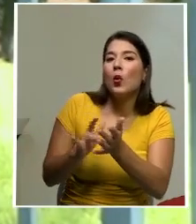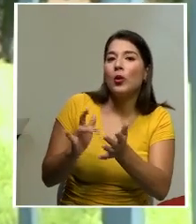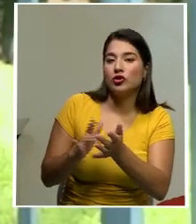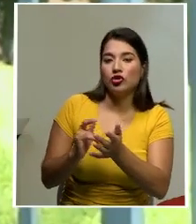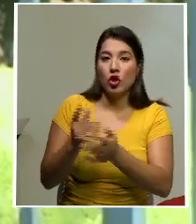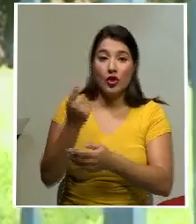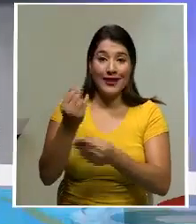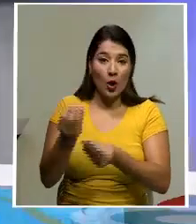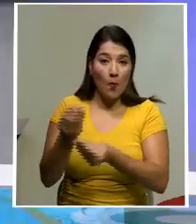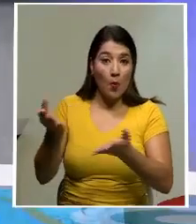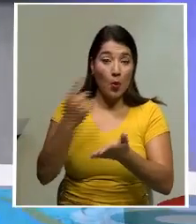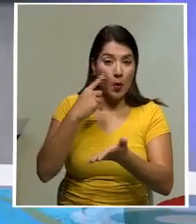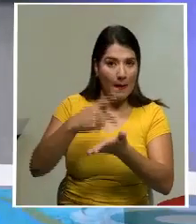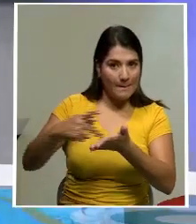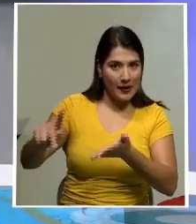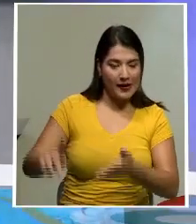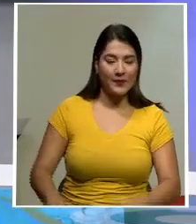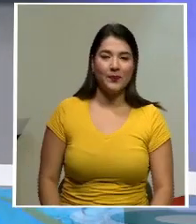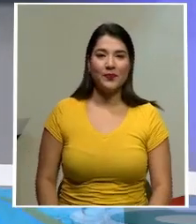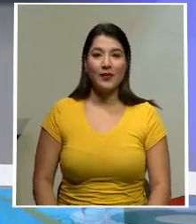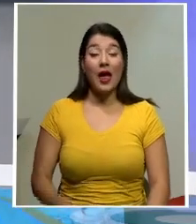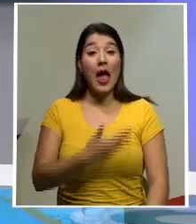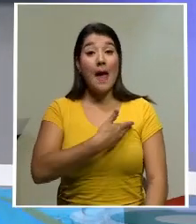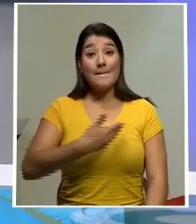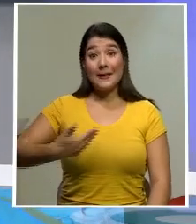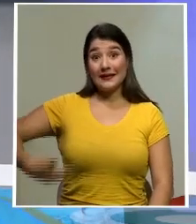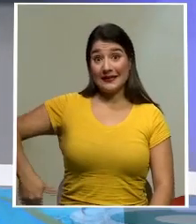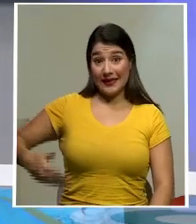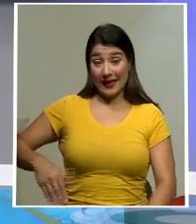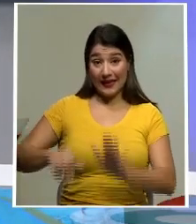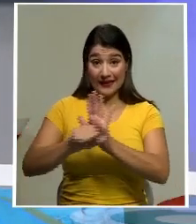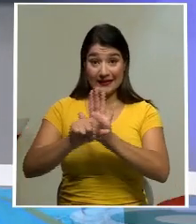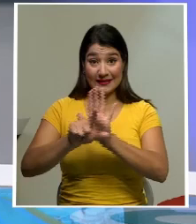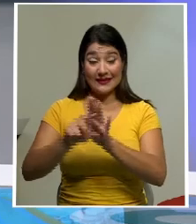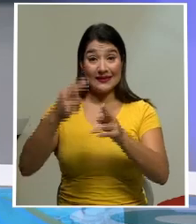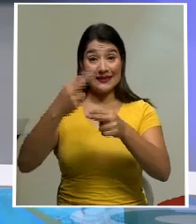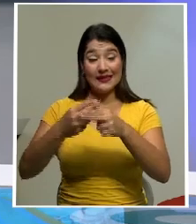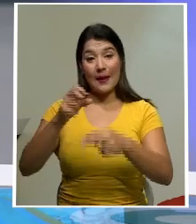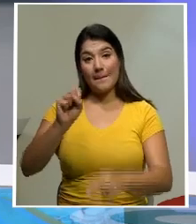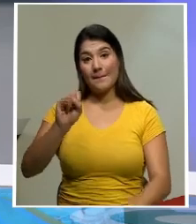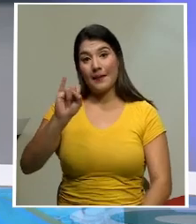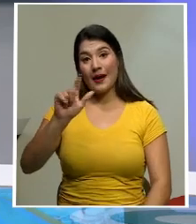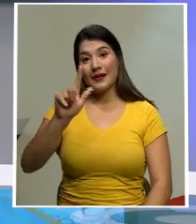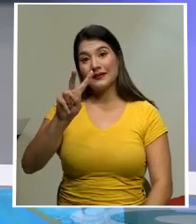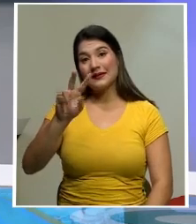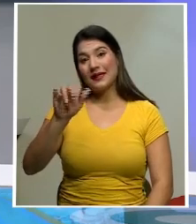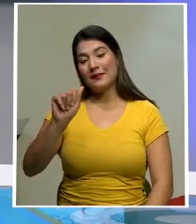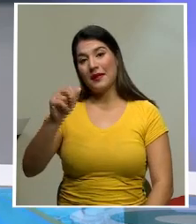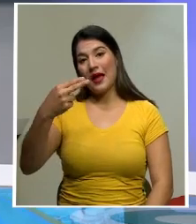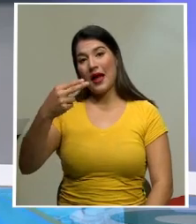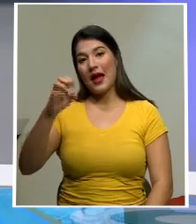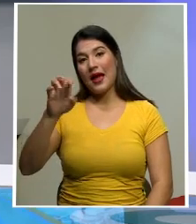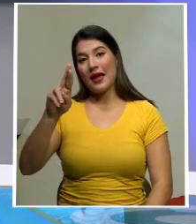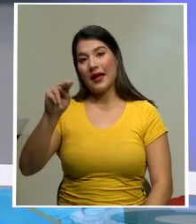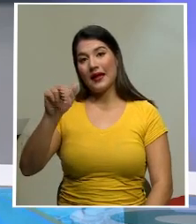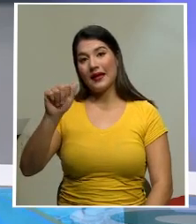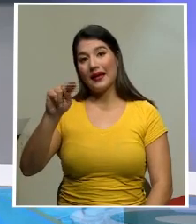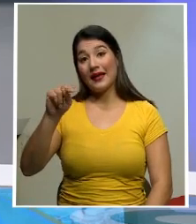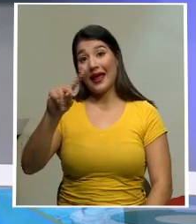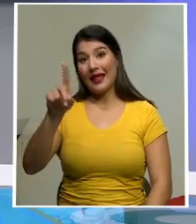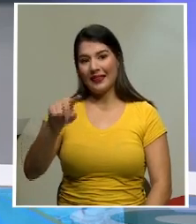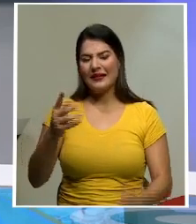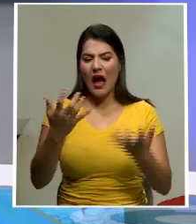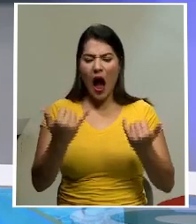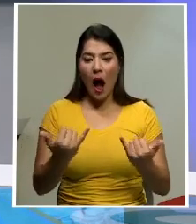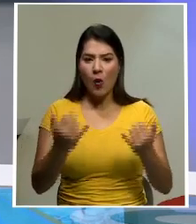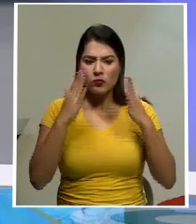ilícito. La presidenta del Congreso, Silvia Hernández, asegura que dará prioridad a un proyecto de ley que frene el aumento